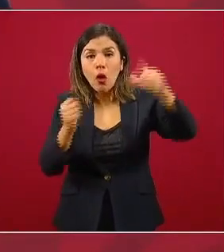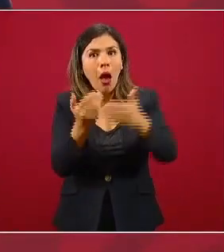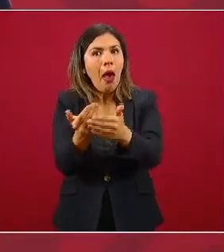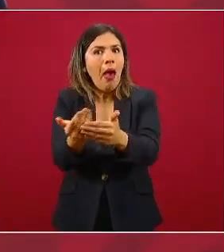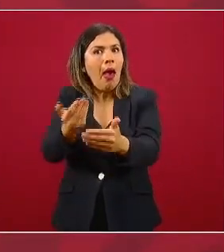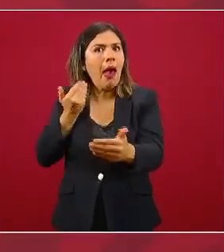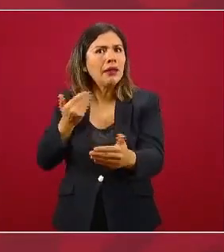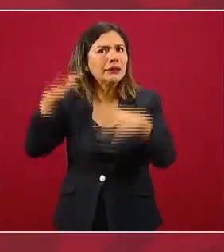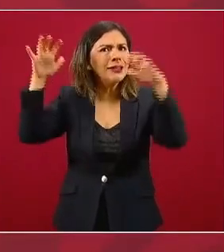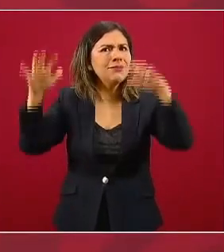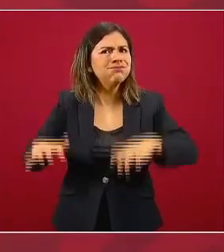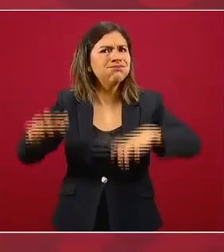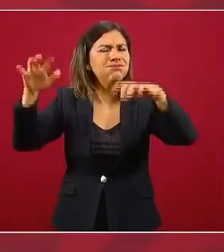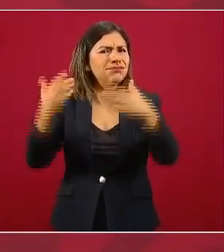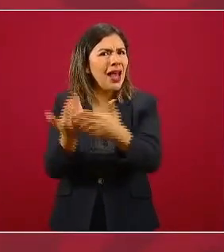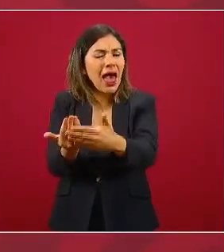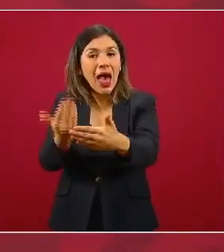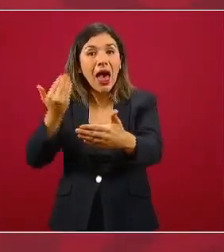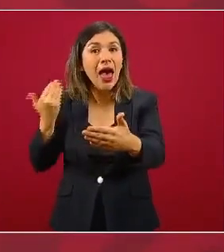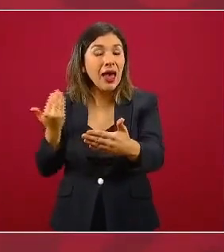adelantó completamente.